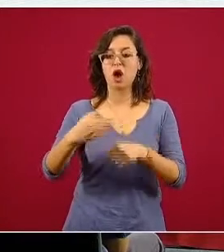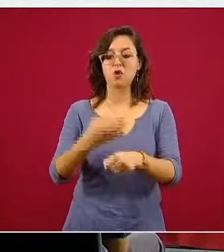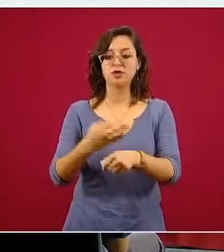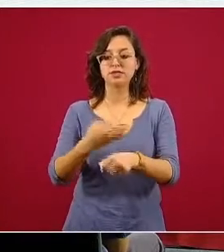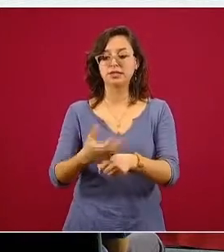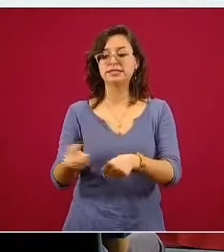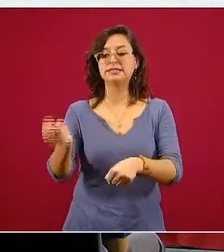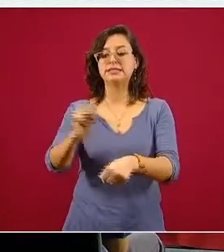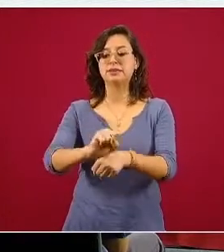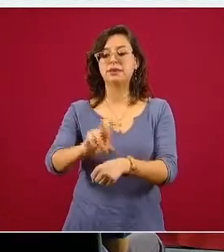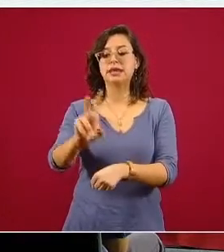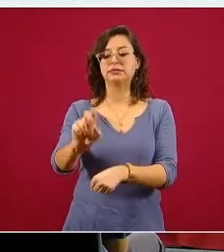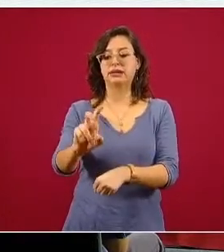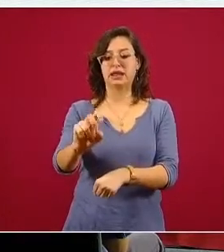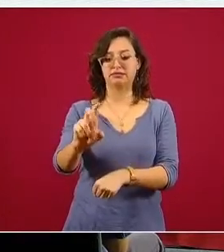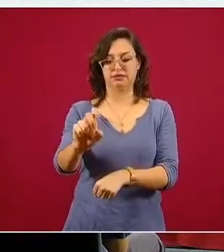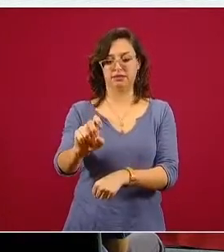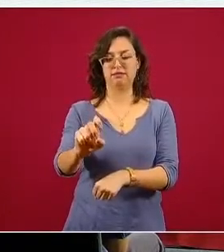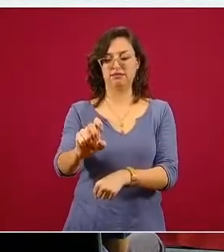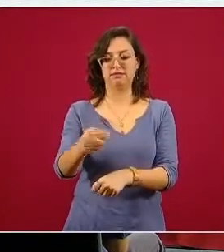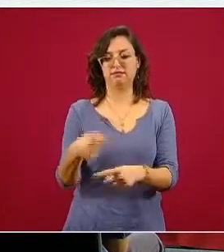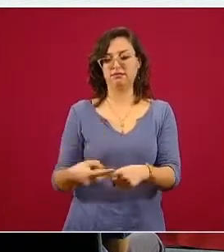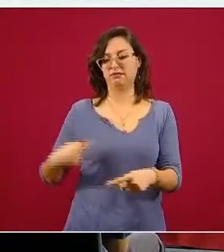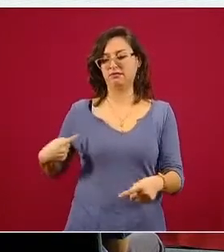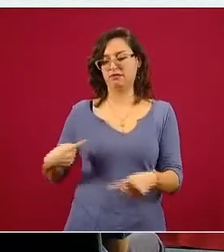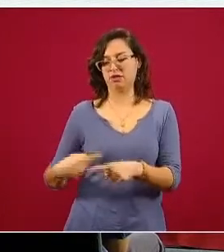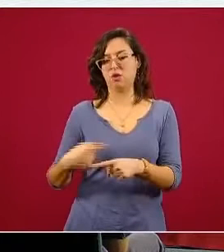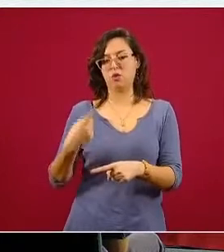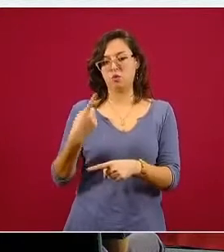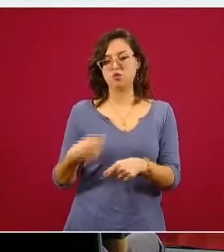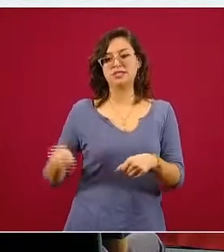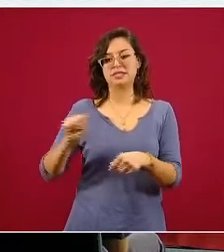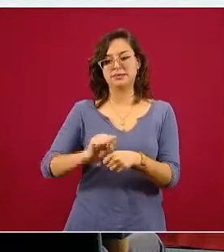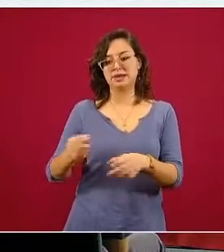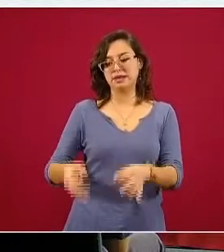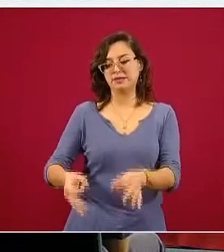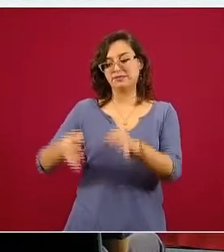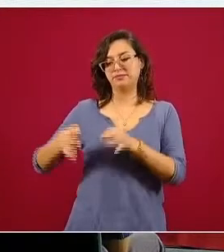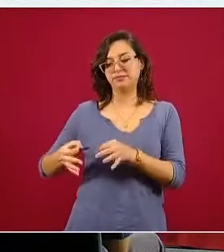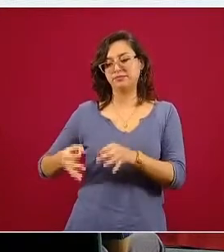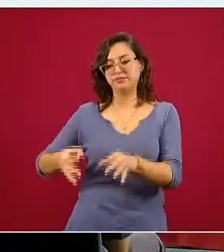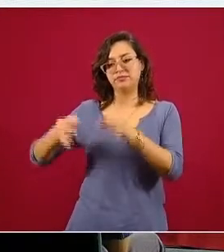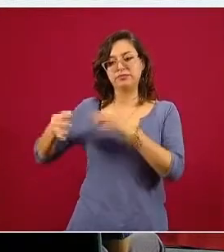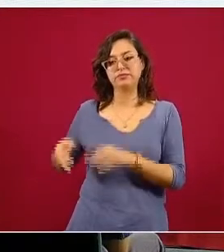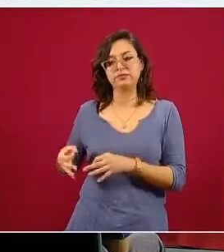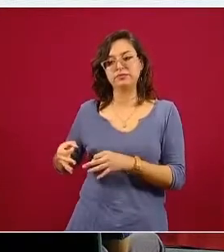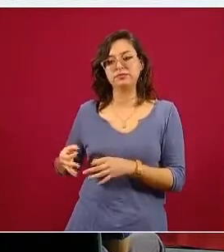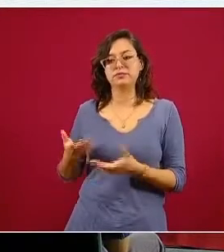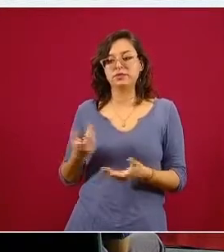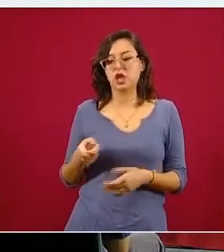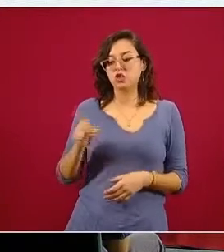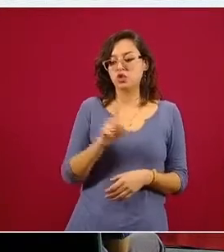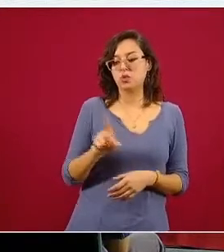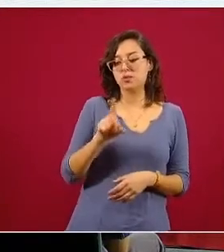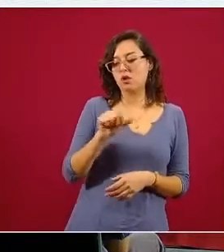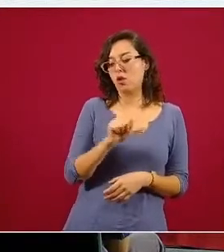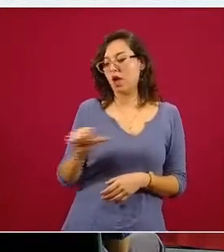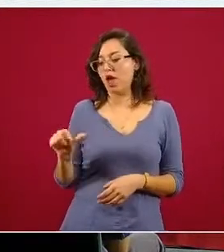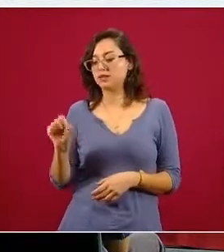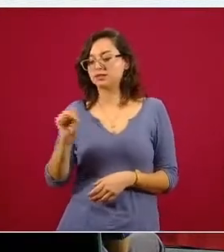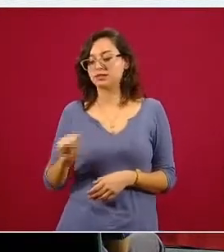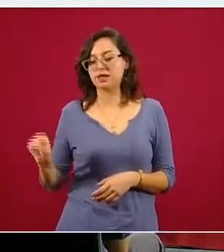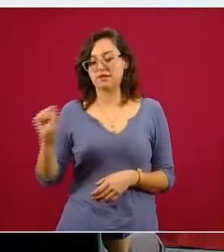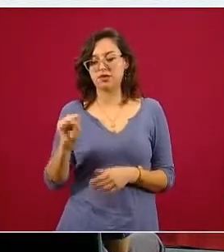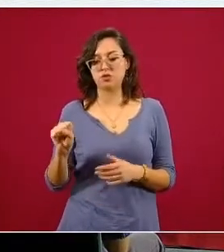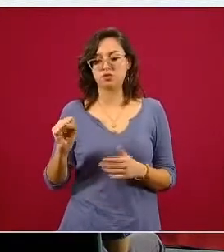número 30, semana epidemiológica número 30, recordando a la población que las semanas epidemiológicas corren de domingo a sábado y